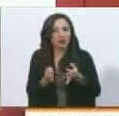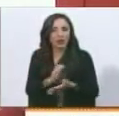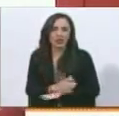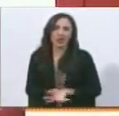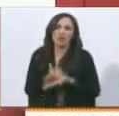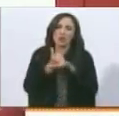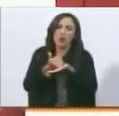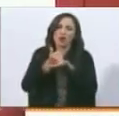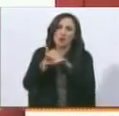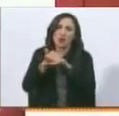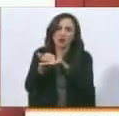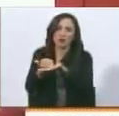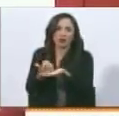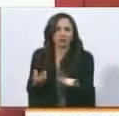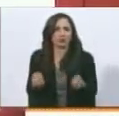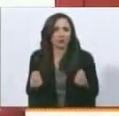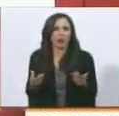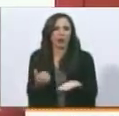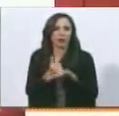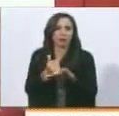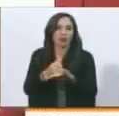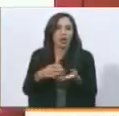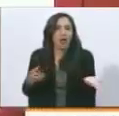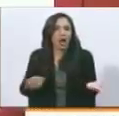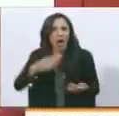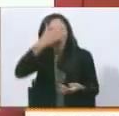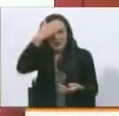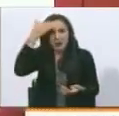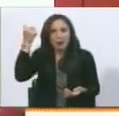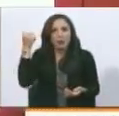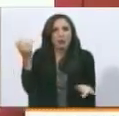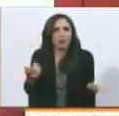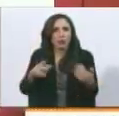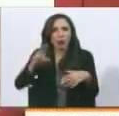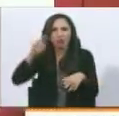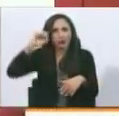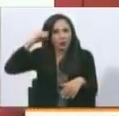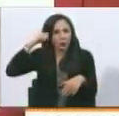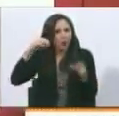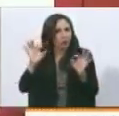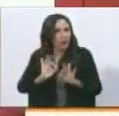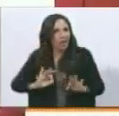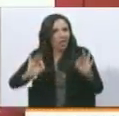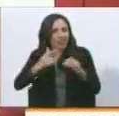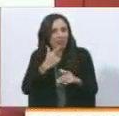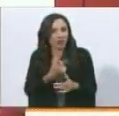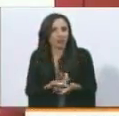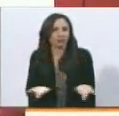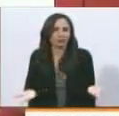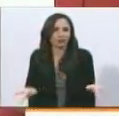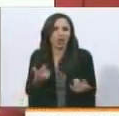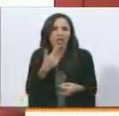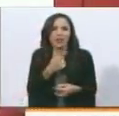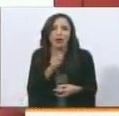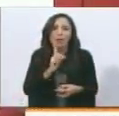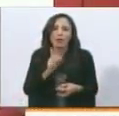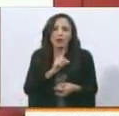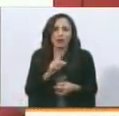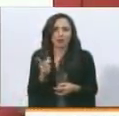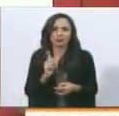tanto. Diciendo que él no se acordaba de lo que había dicho. Claro, no dijo que era mentira, sino que no se